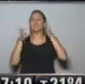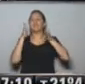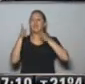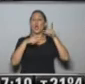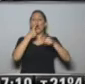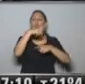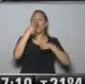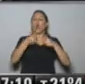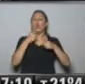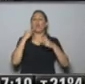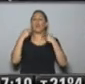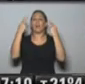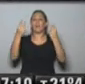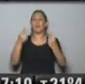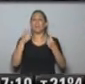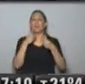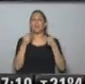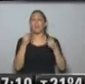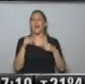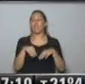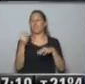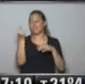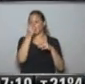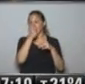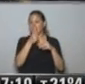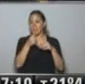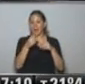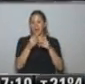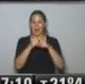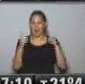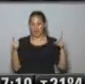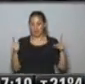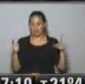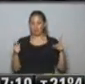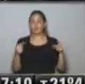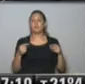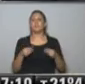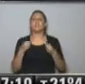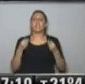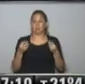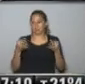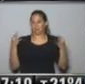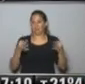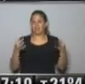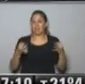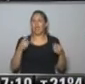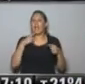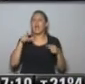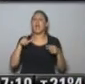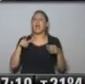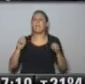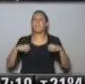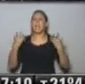lugares en, cuando ocurren estos fines de semana largo, y un beneficio importante que reactiva la